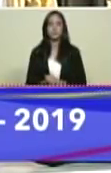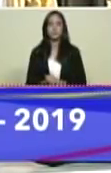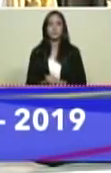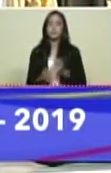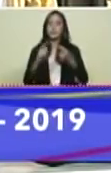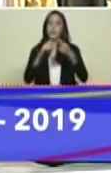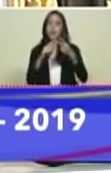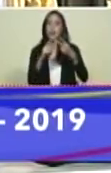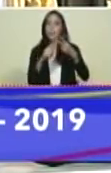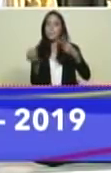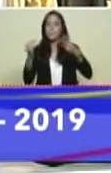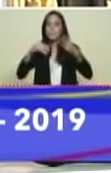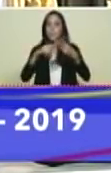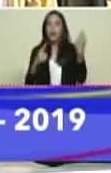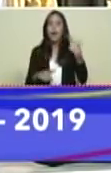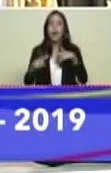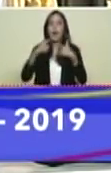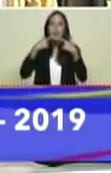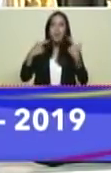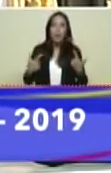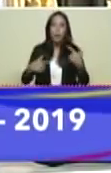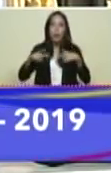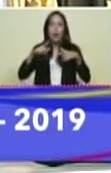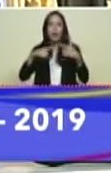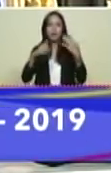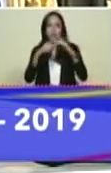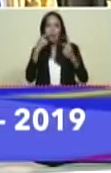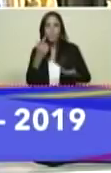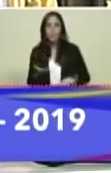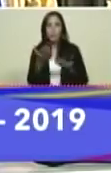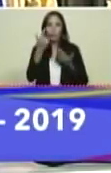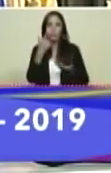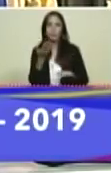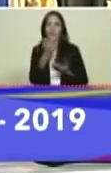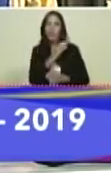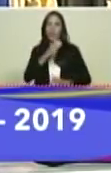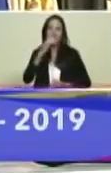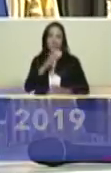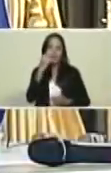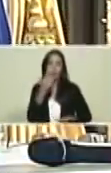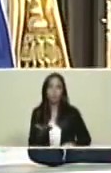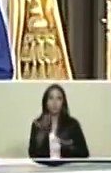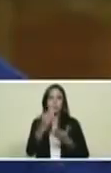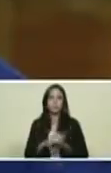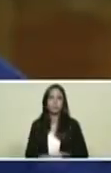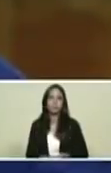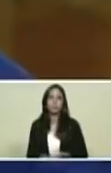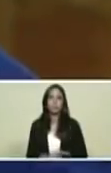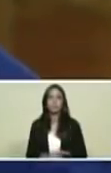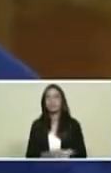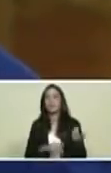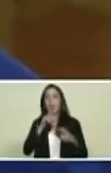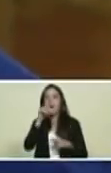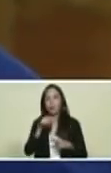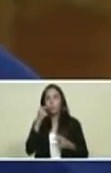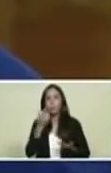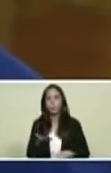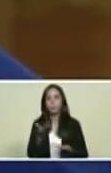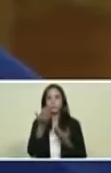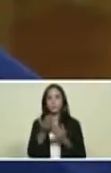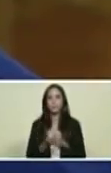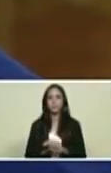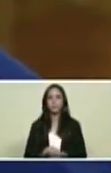Aquí está el libro de Lengua y Literatura, sexto grado, El Cardenalito.